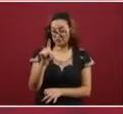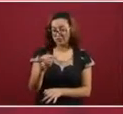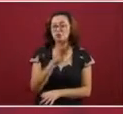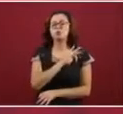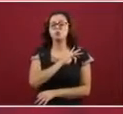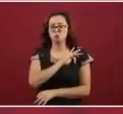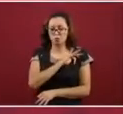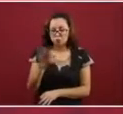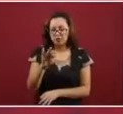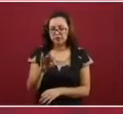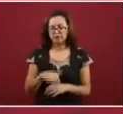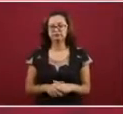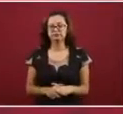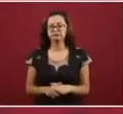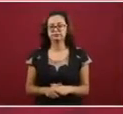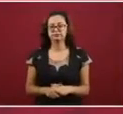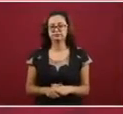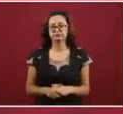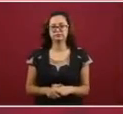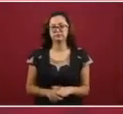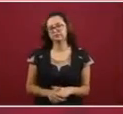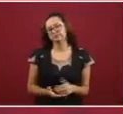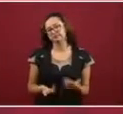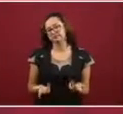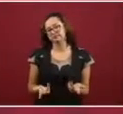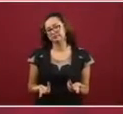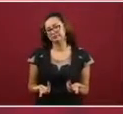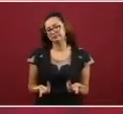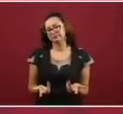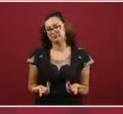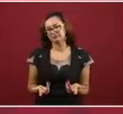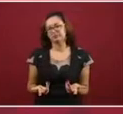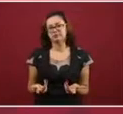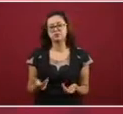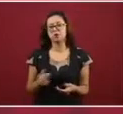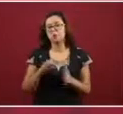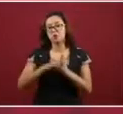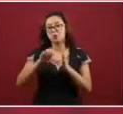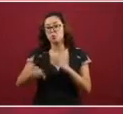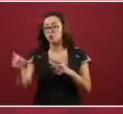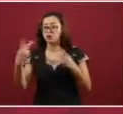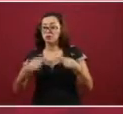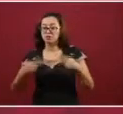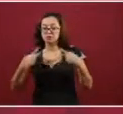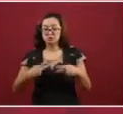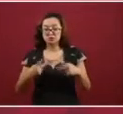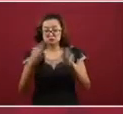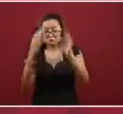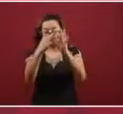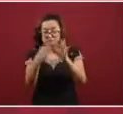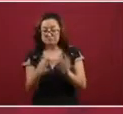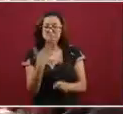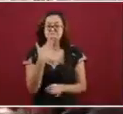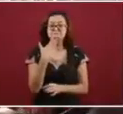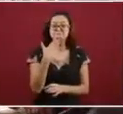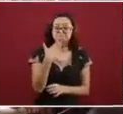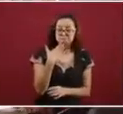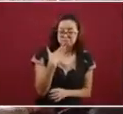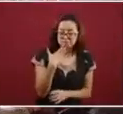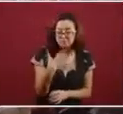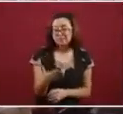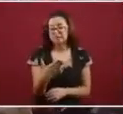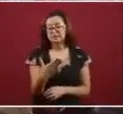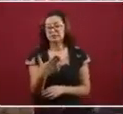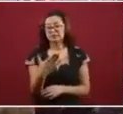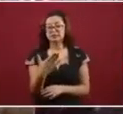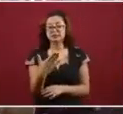preguntas de 120. Al que contesta bien o contestaba